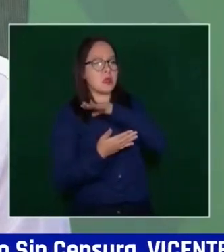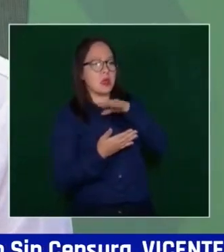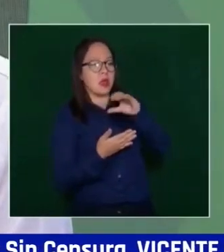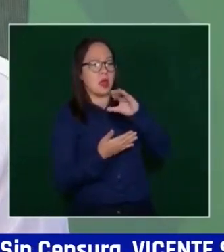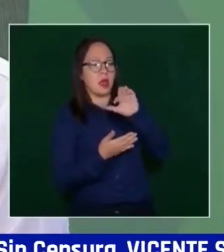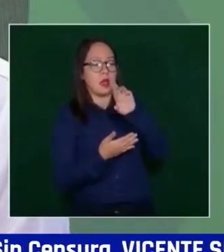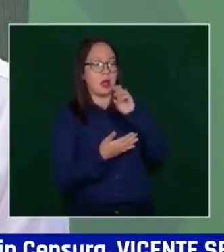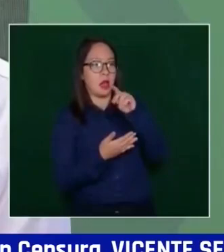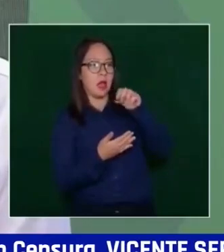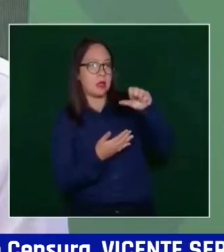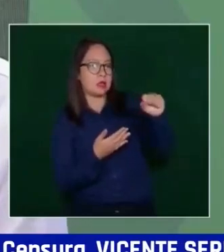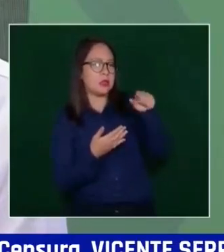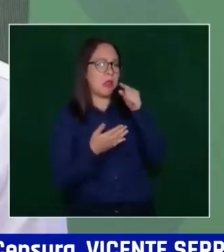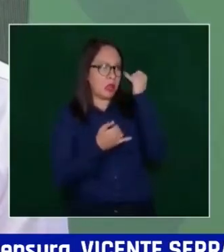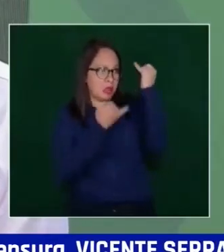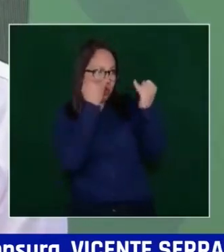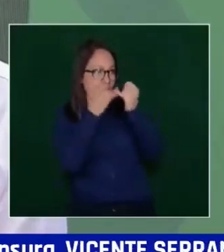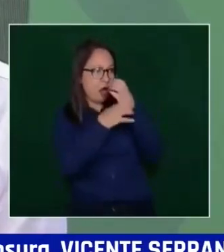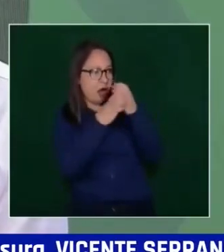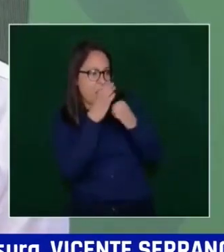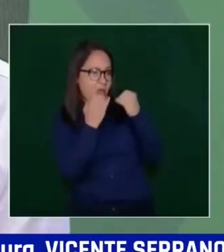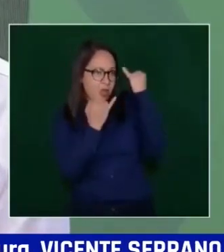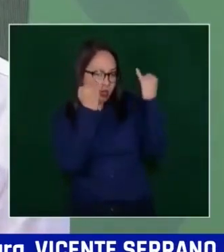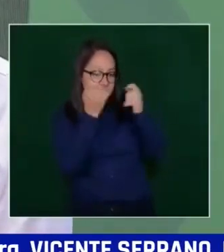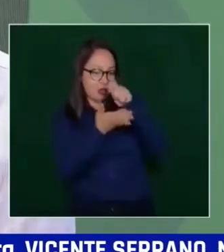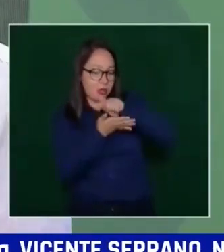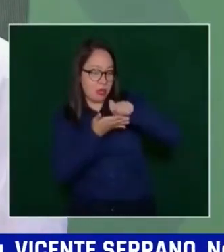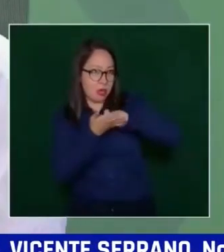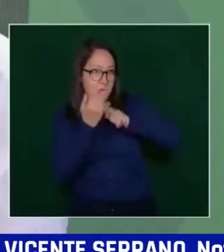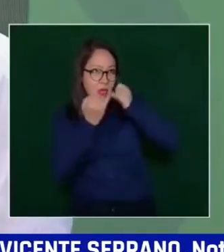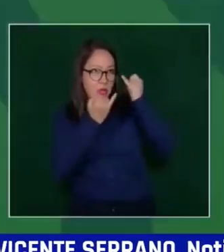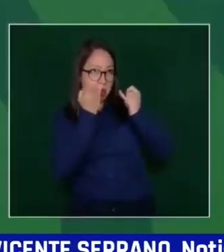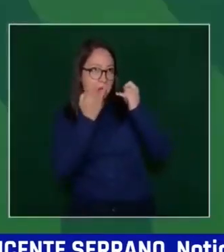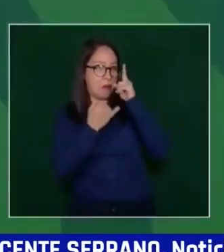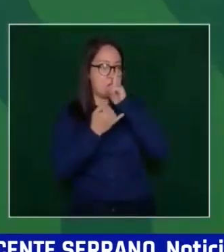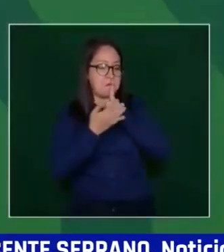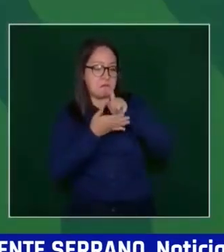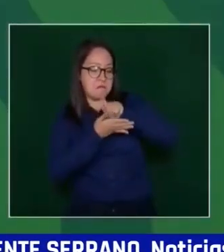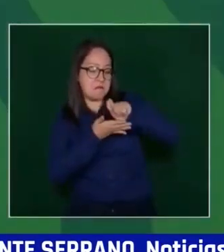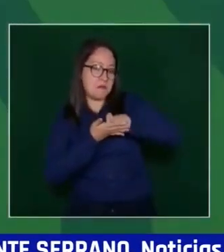y también inventando cosas, y desde luego